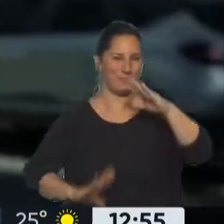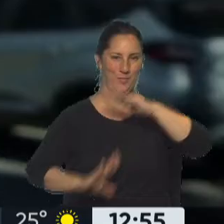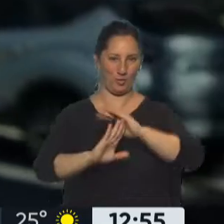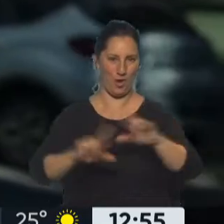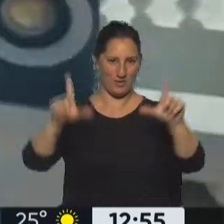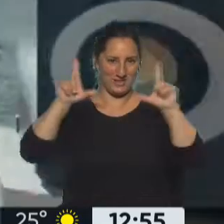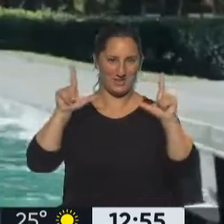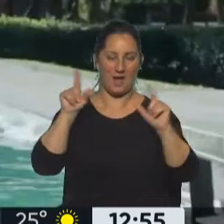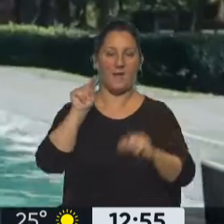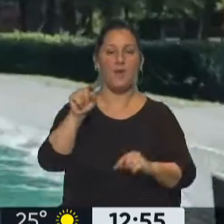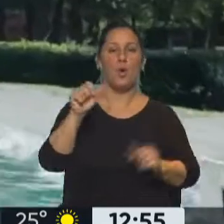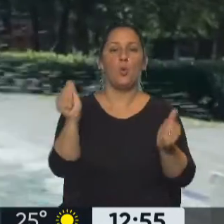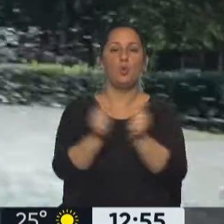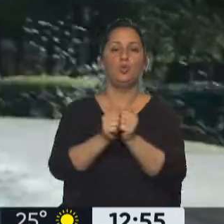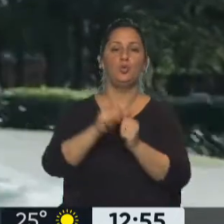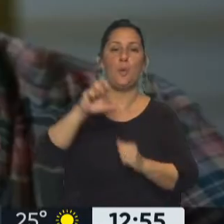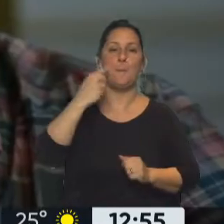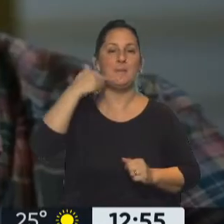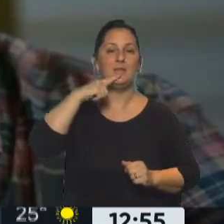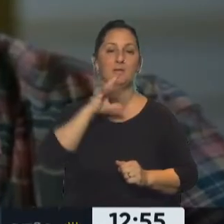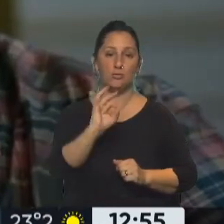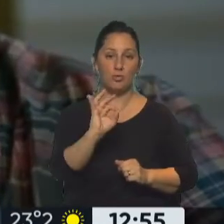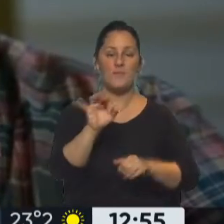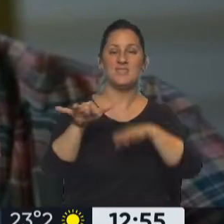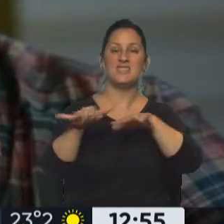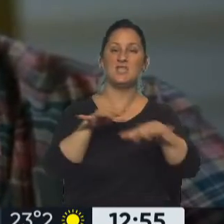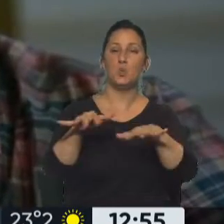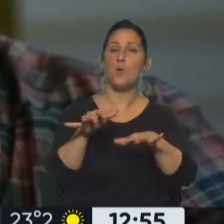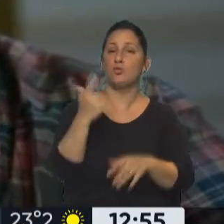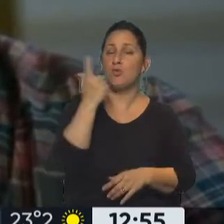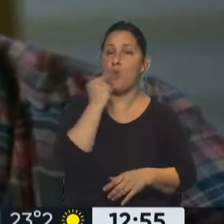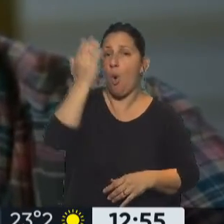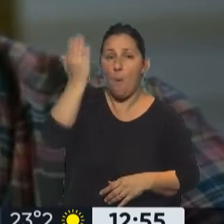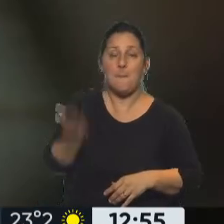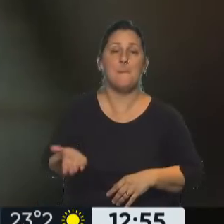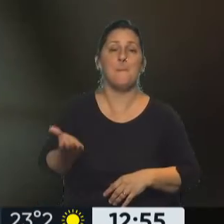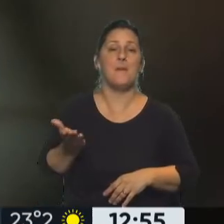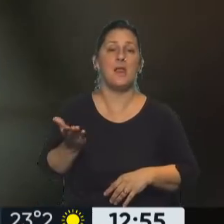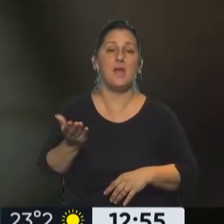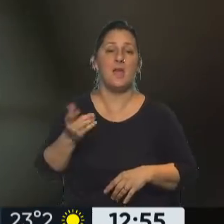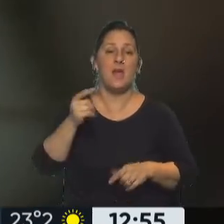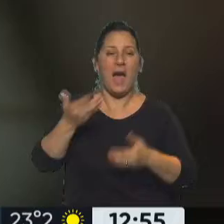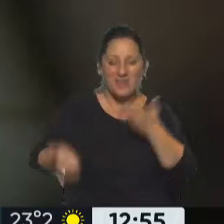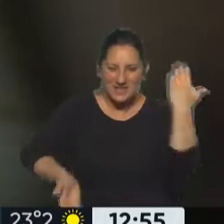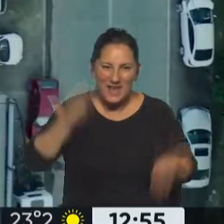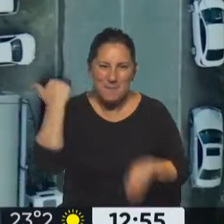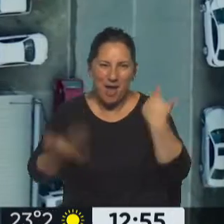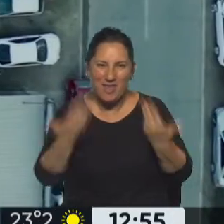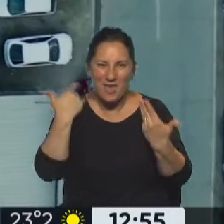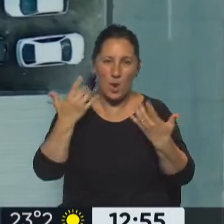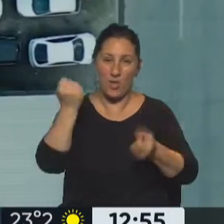con Eduardo pinto en la dirección y lo que le ocurre a un hombre que encuentra en un desarmadero de autos